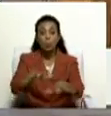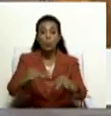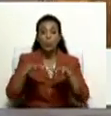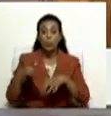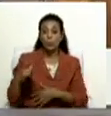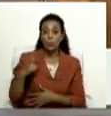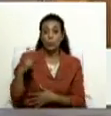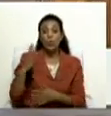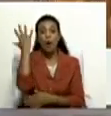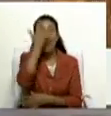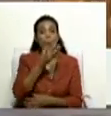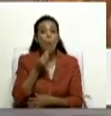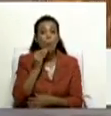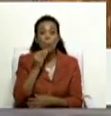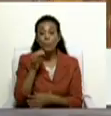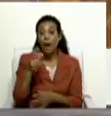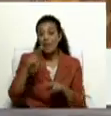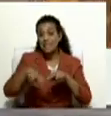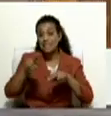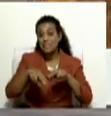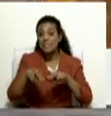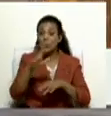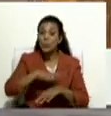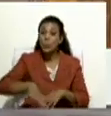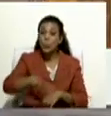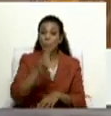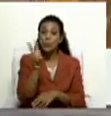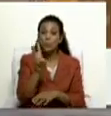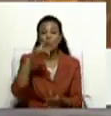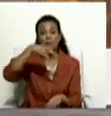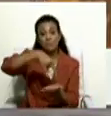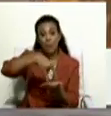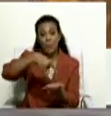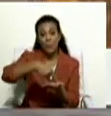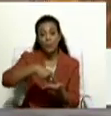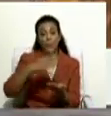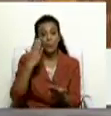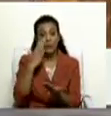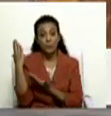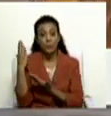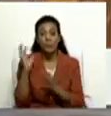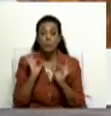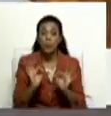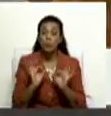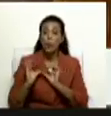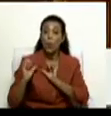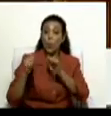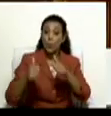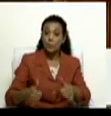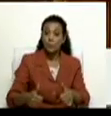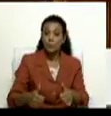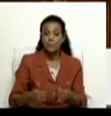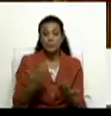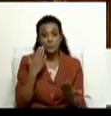coros juveniles e infantiles de Venezuela en el estado carabobo es todo ciudadano